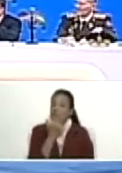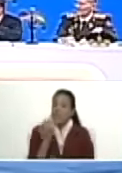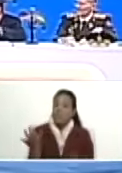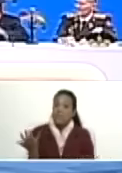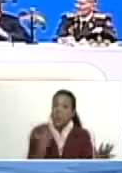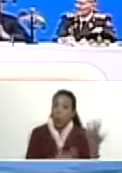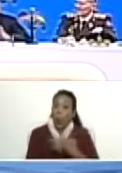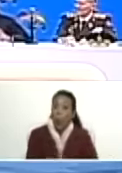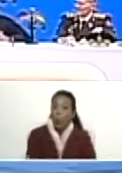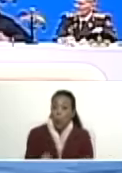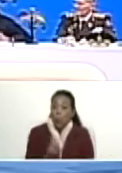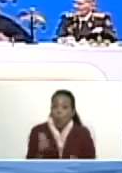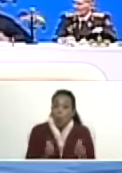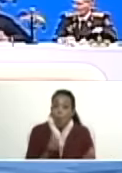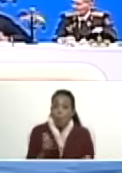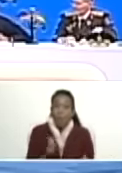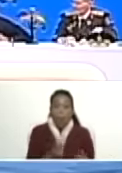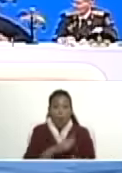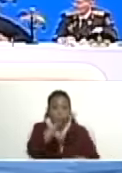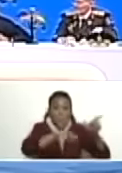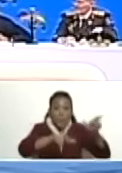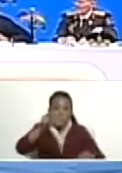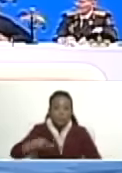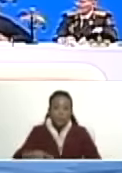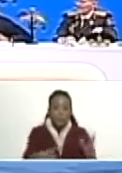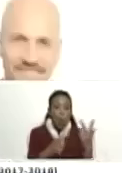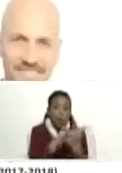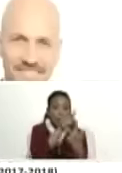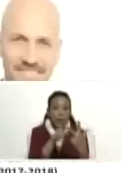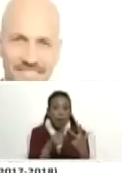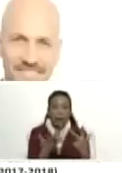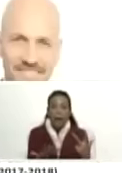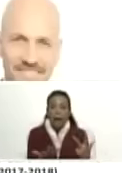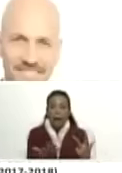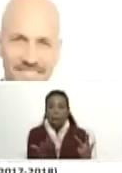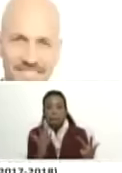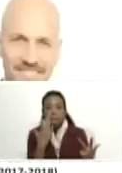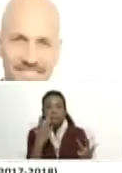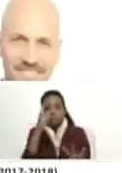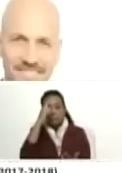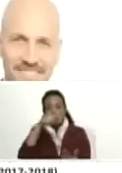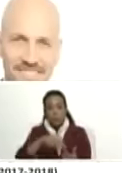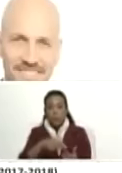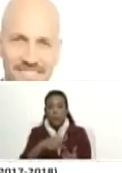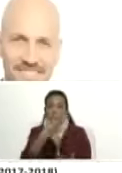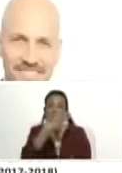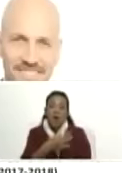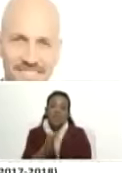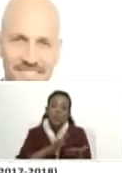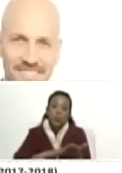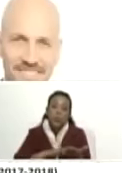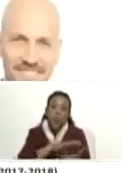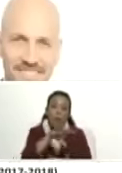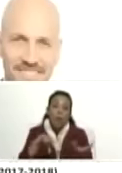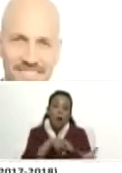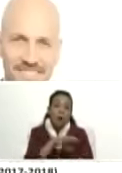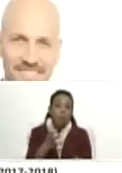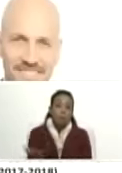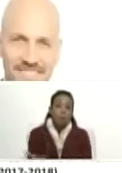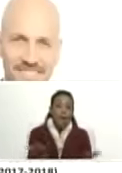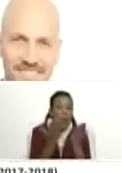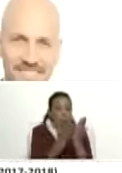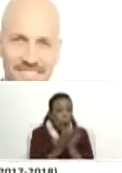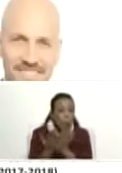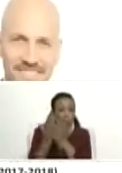a la forma como los buenos oficiantes quizás le daban sentido práctico a los estudios,